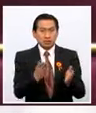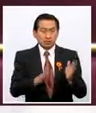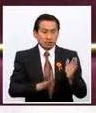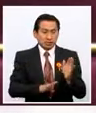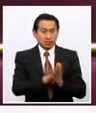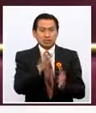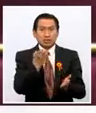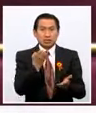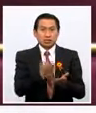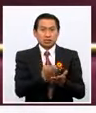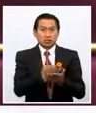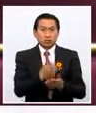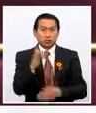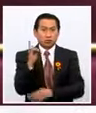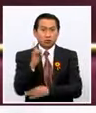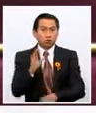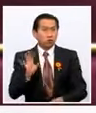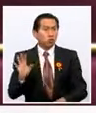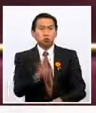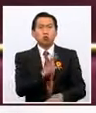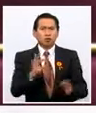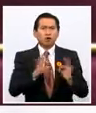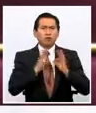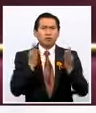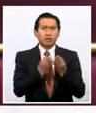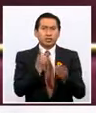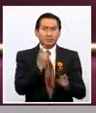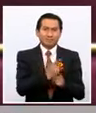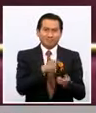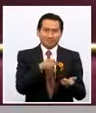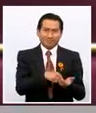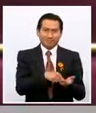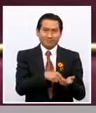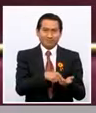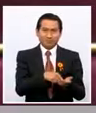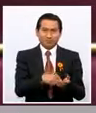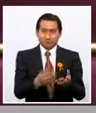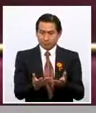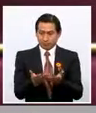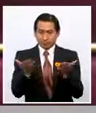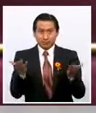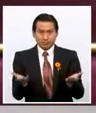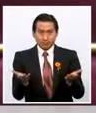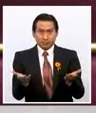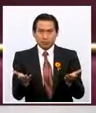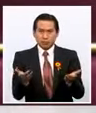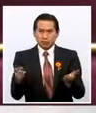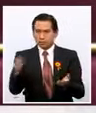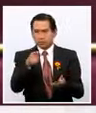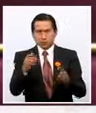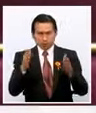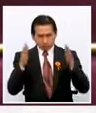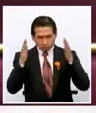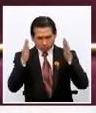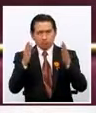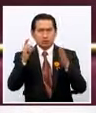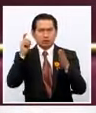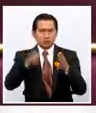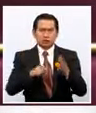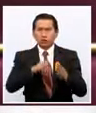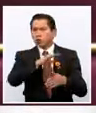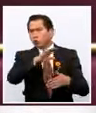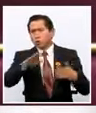del país y de las familias bolivianas son desafíos que los debemos encarar entre